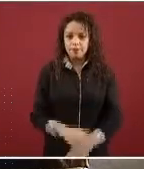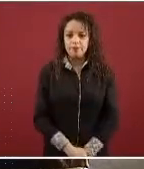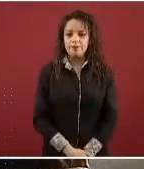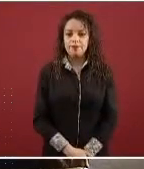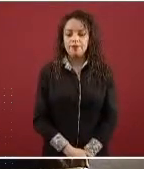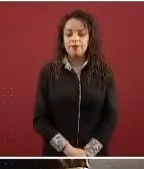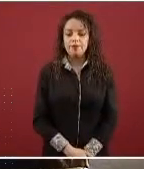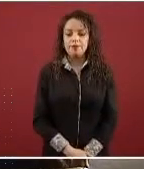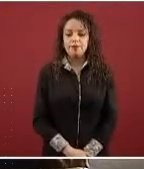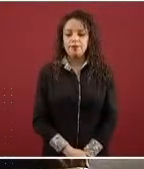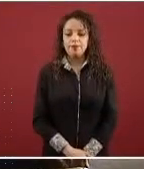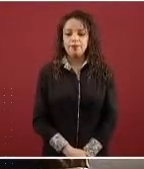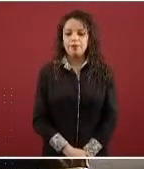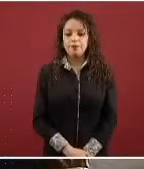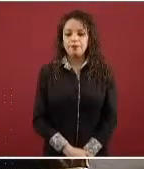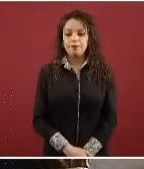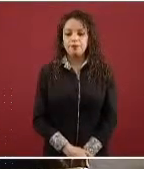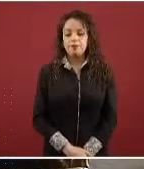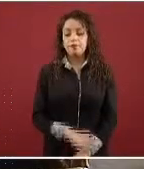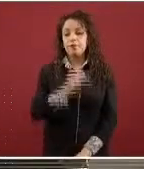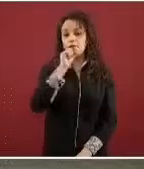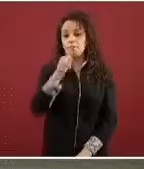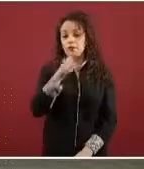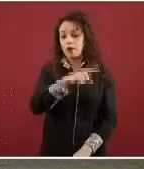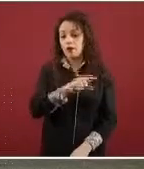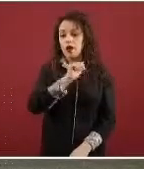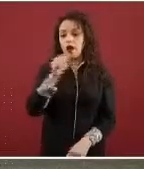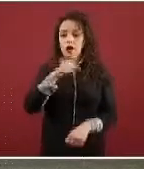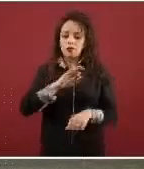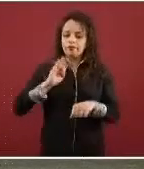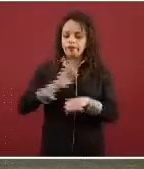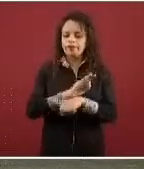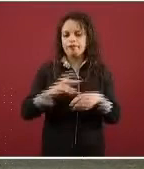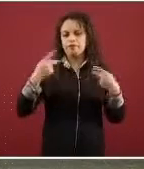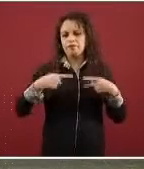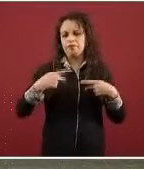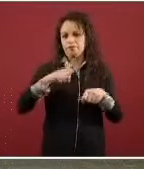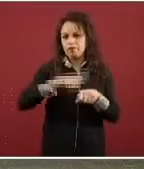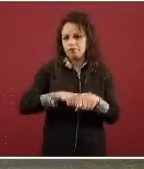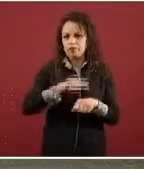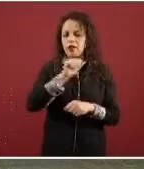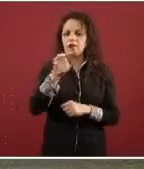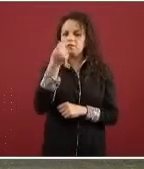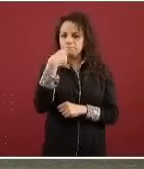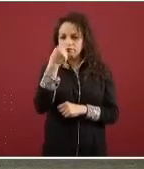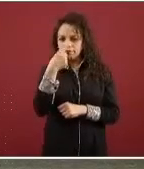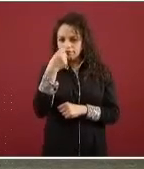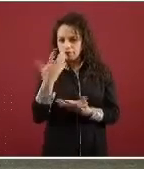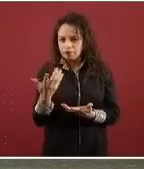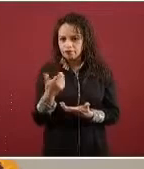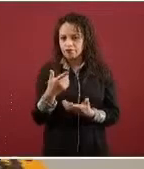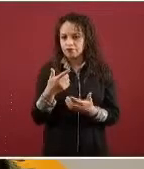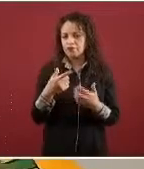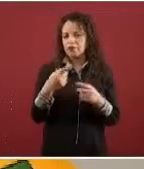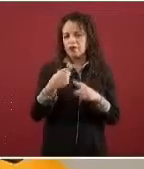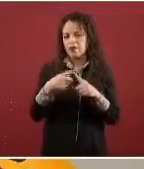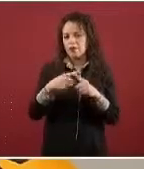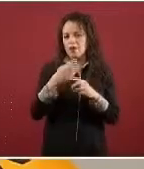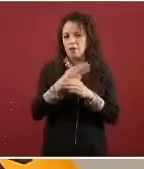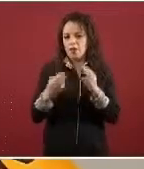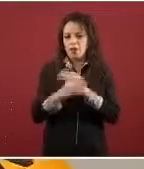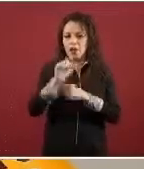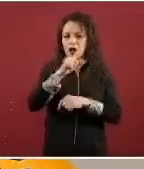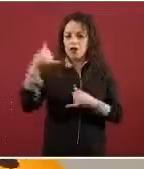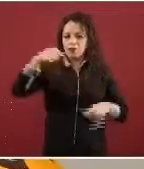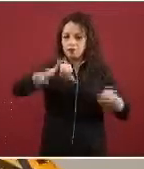adelante. También equipo de protección personal, de medicamentos, de servicio de laboratorio para